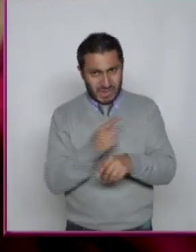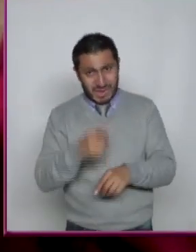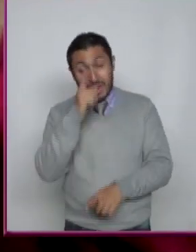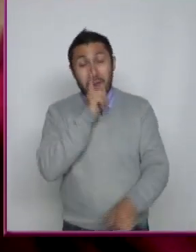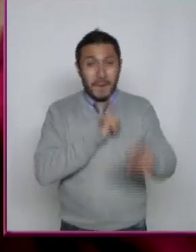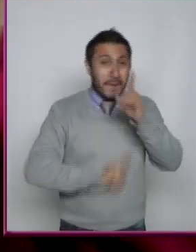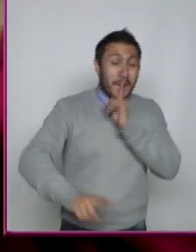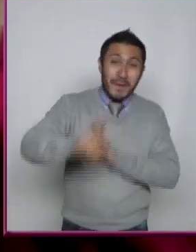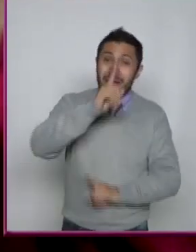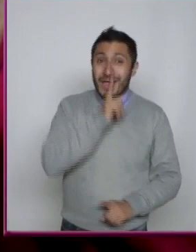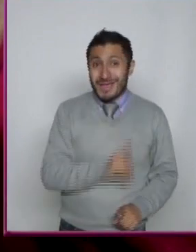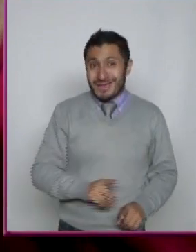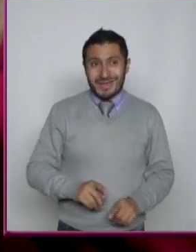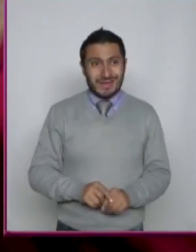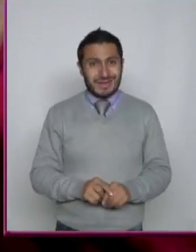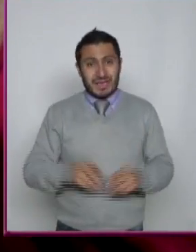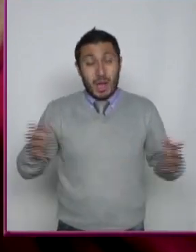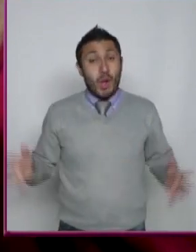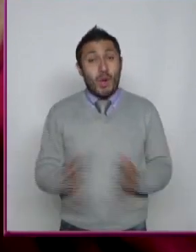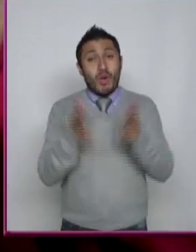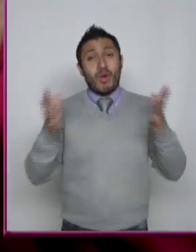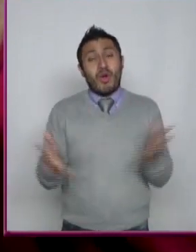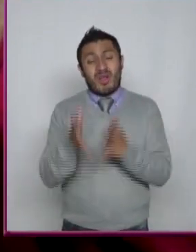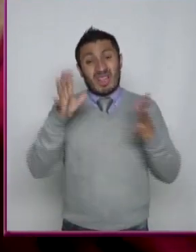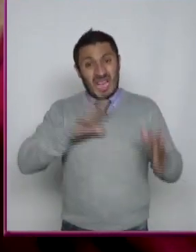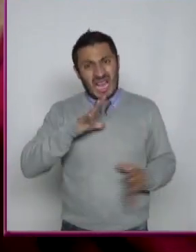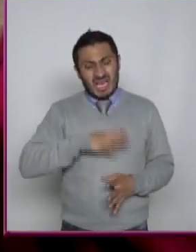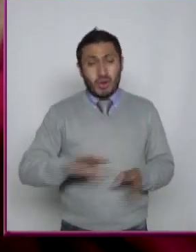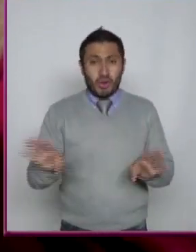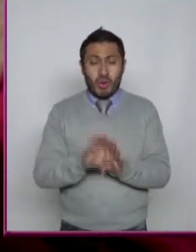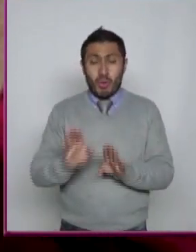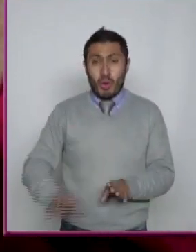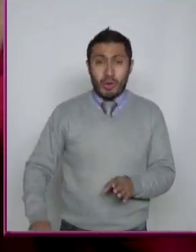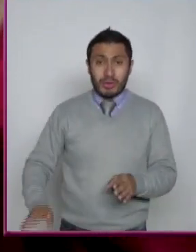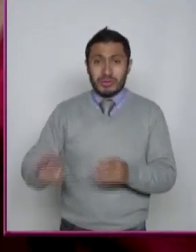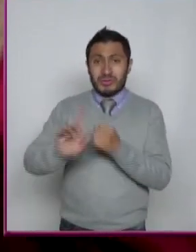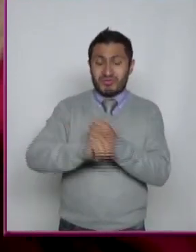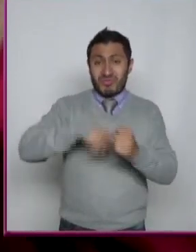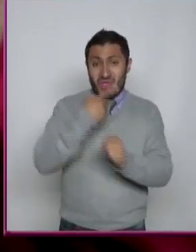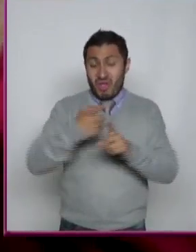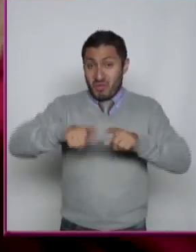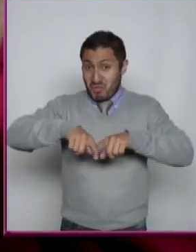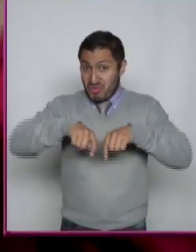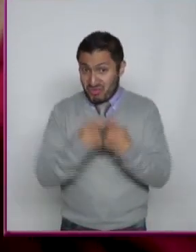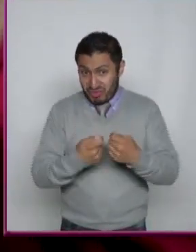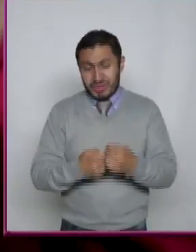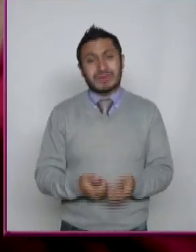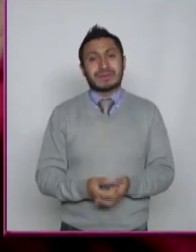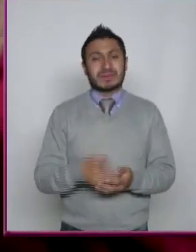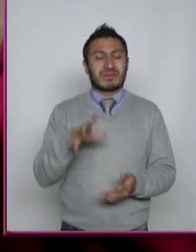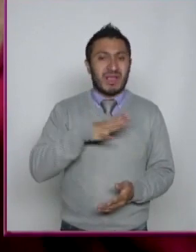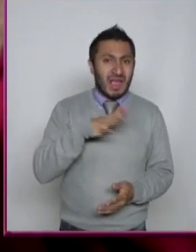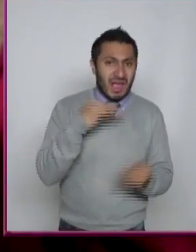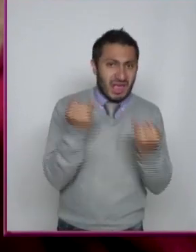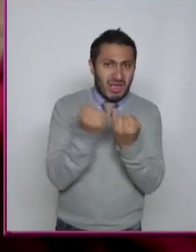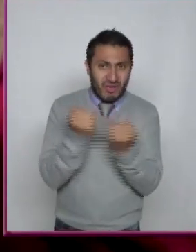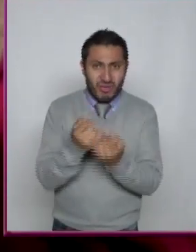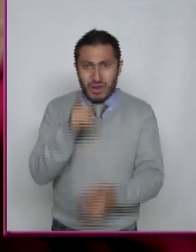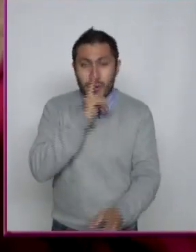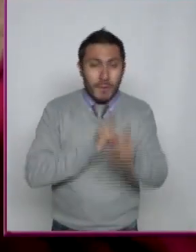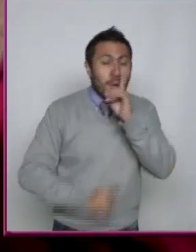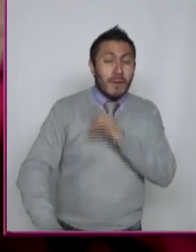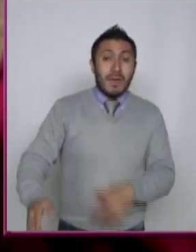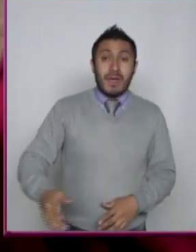justo está promoviendo de alguna manera que exista abuso sexual, ¿no? También tenemos este mito de que el enamoramiento debe durar